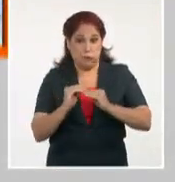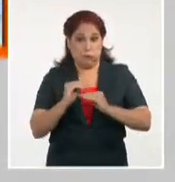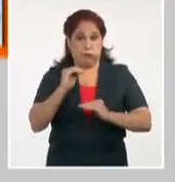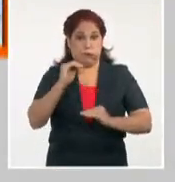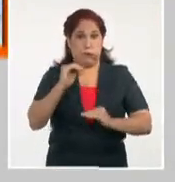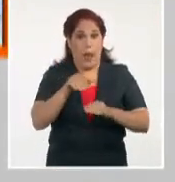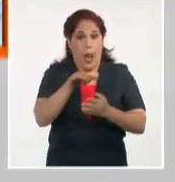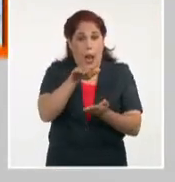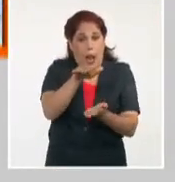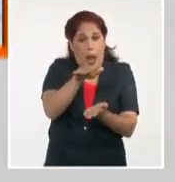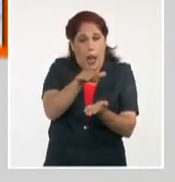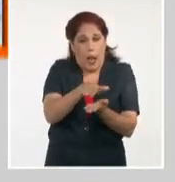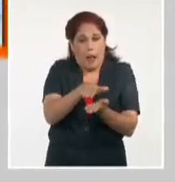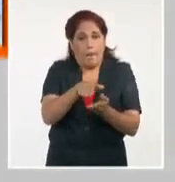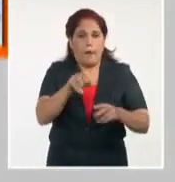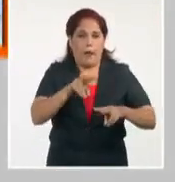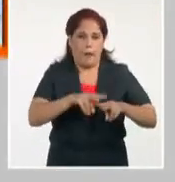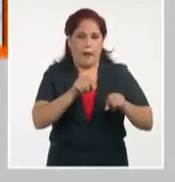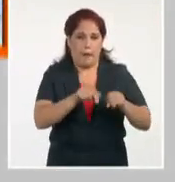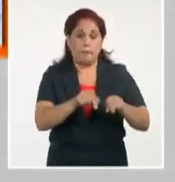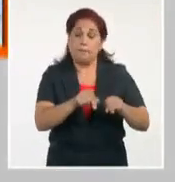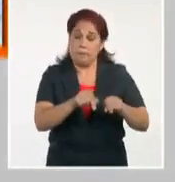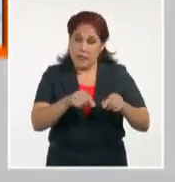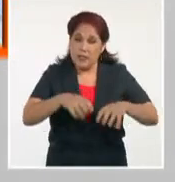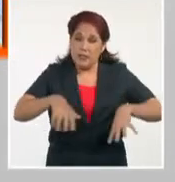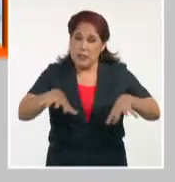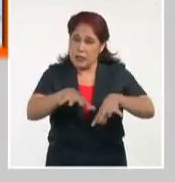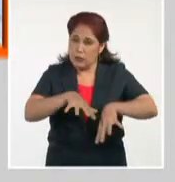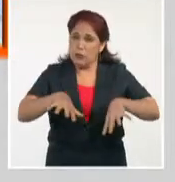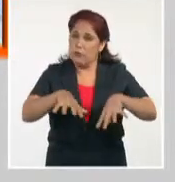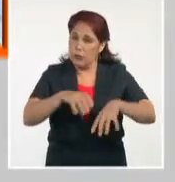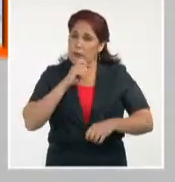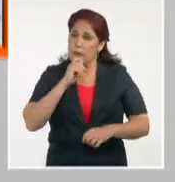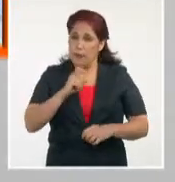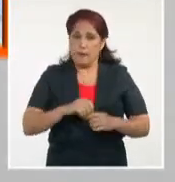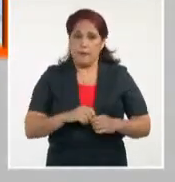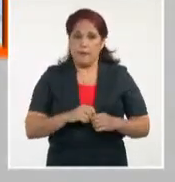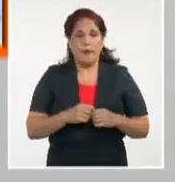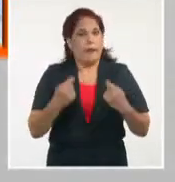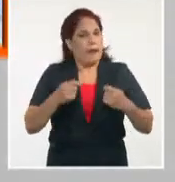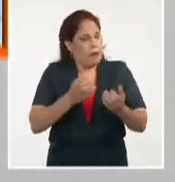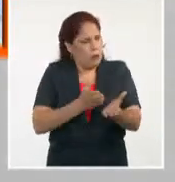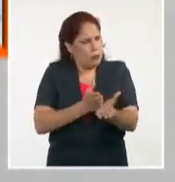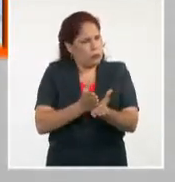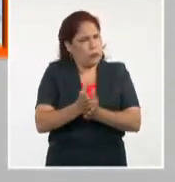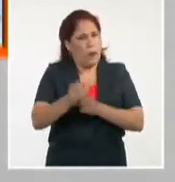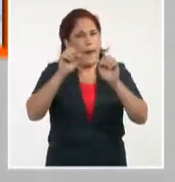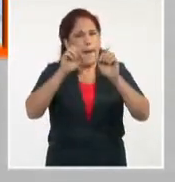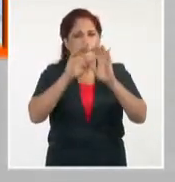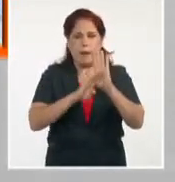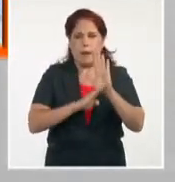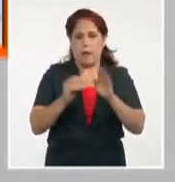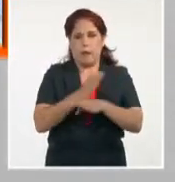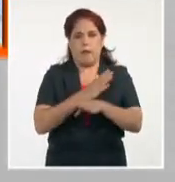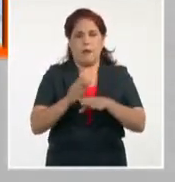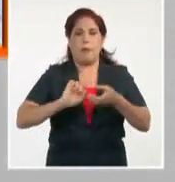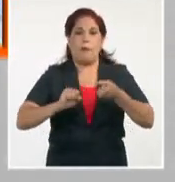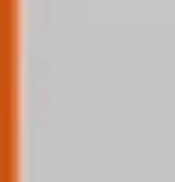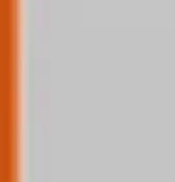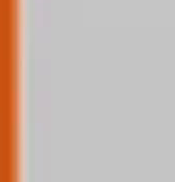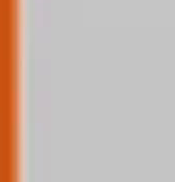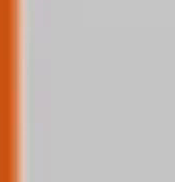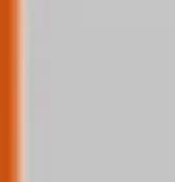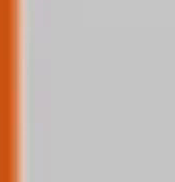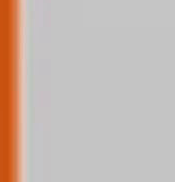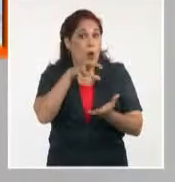la situación del abasto de la capital comprometido y por eso tenemos que seguir extremando las medidas de ahorro tanto en los